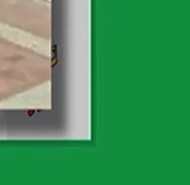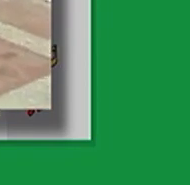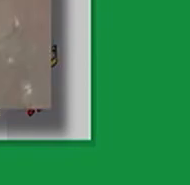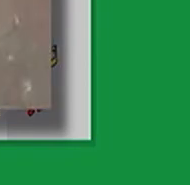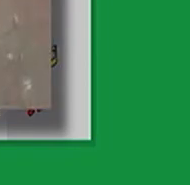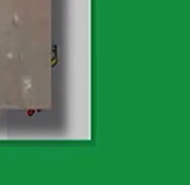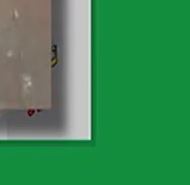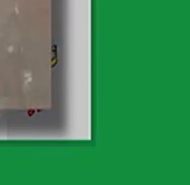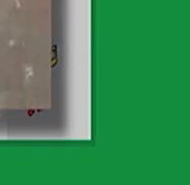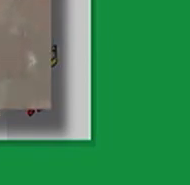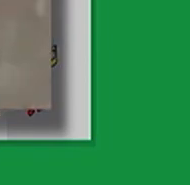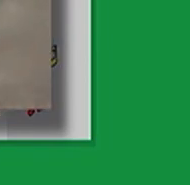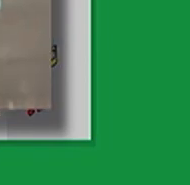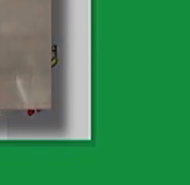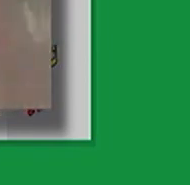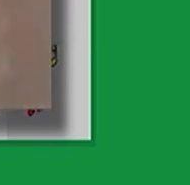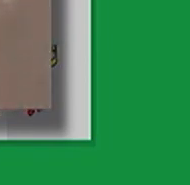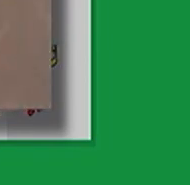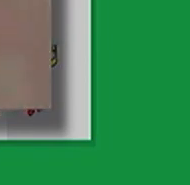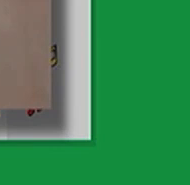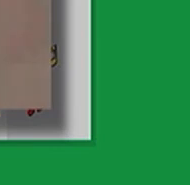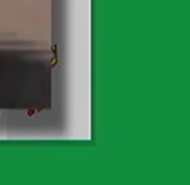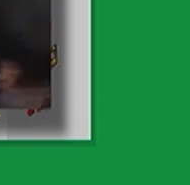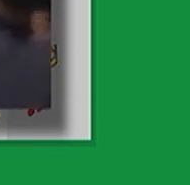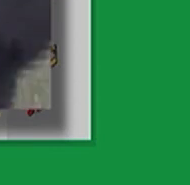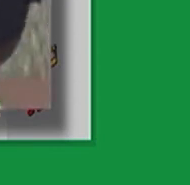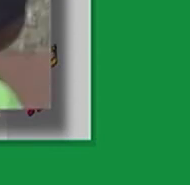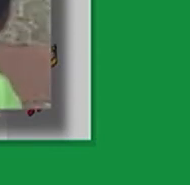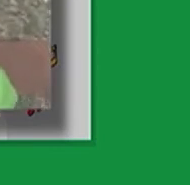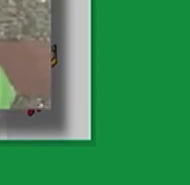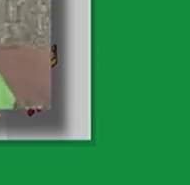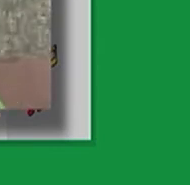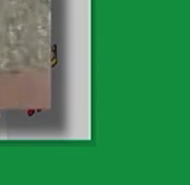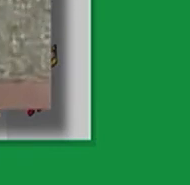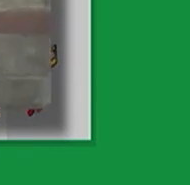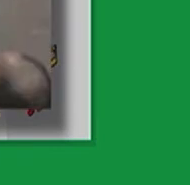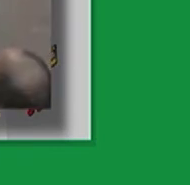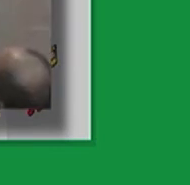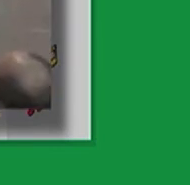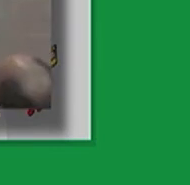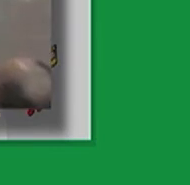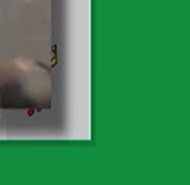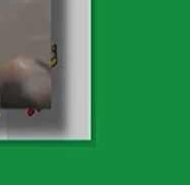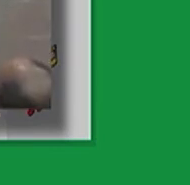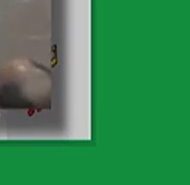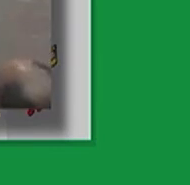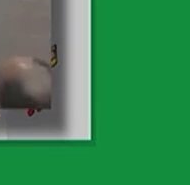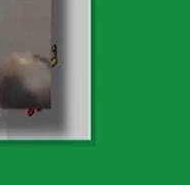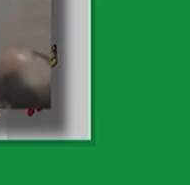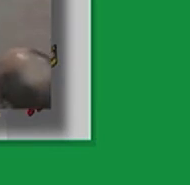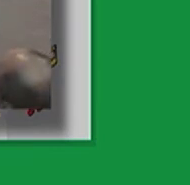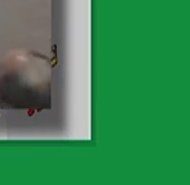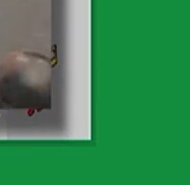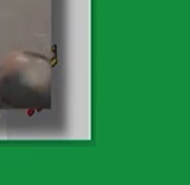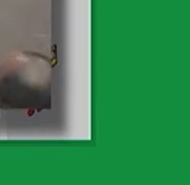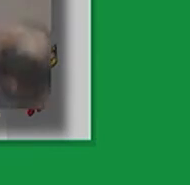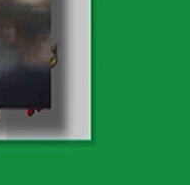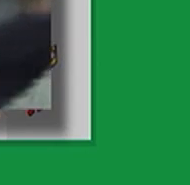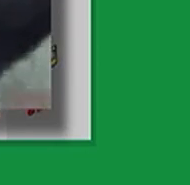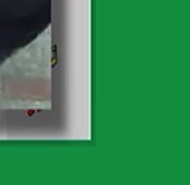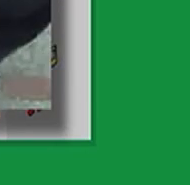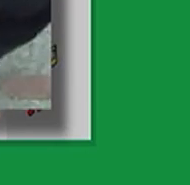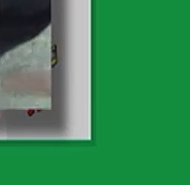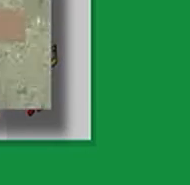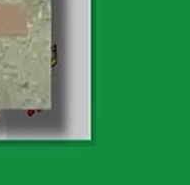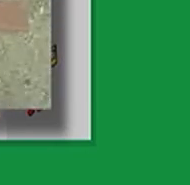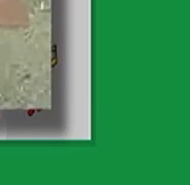piedrita. Cuarto, da la piedrita al próximo participante. Y vuelve al inicio para que lances al número